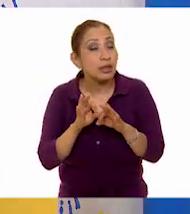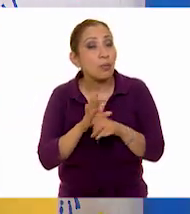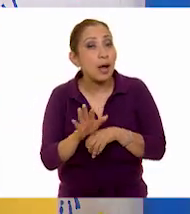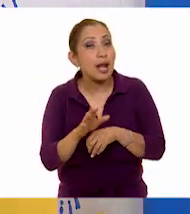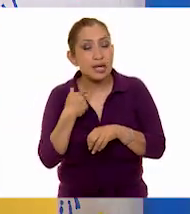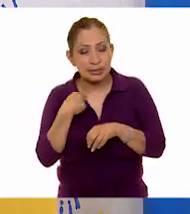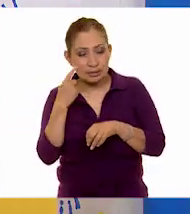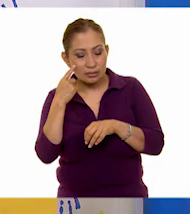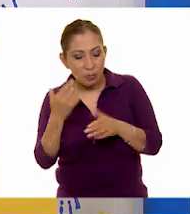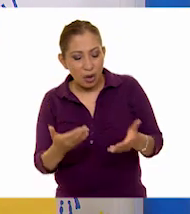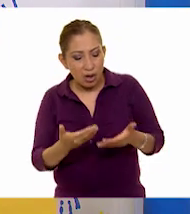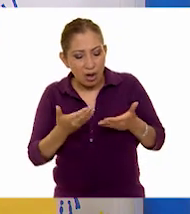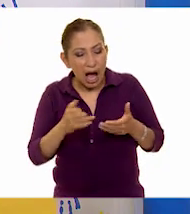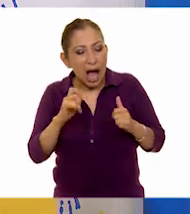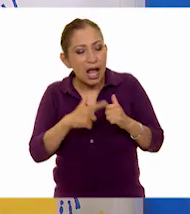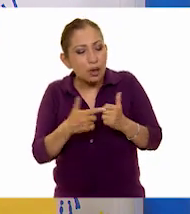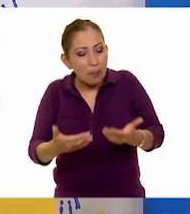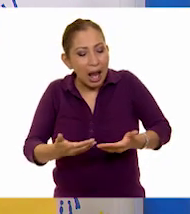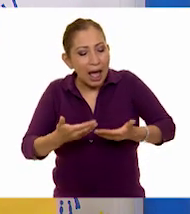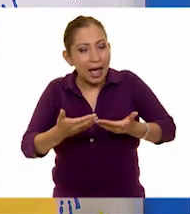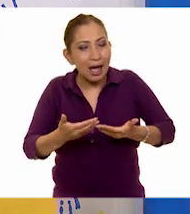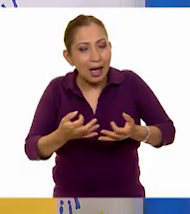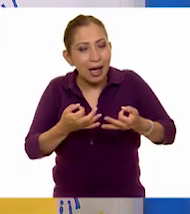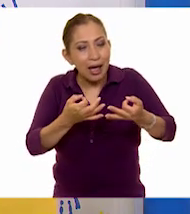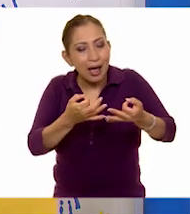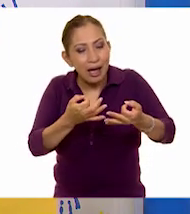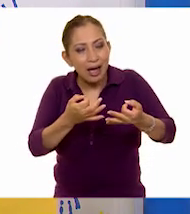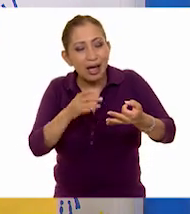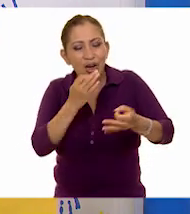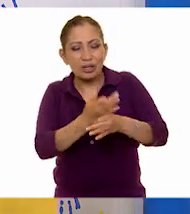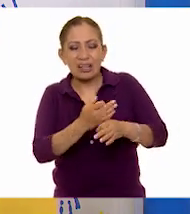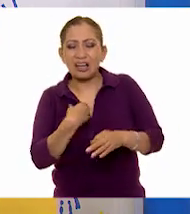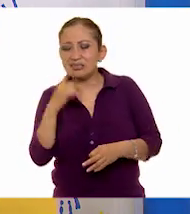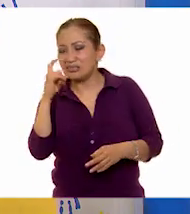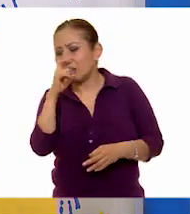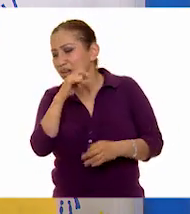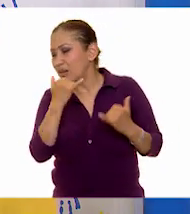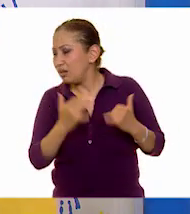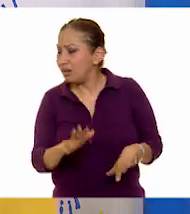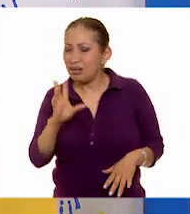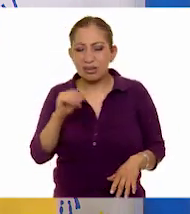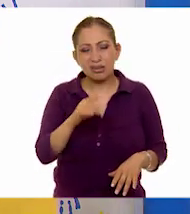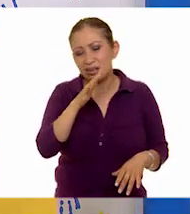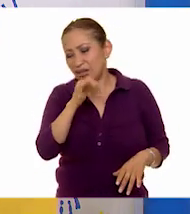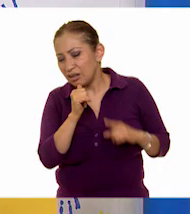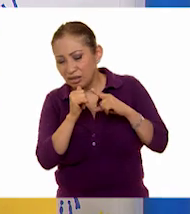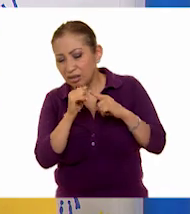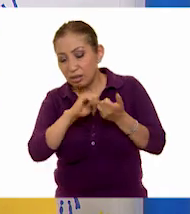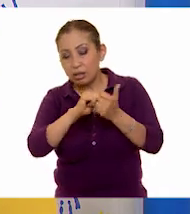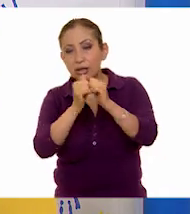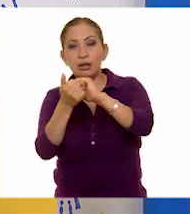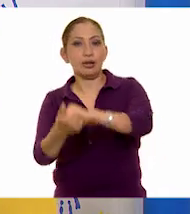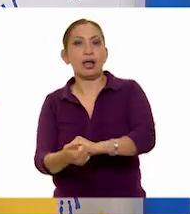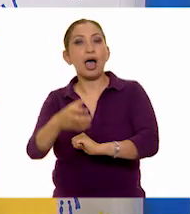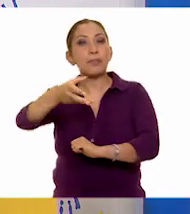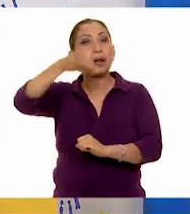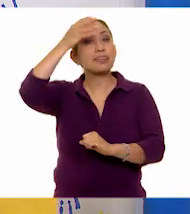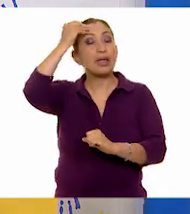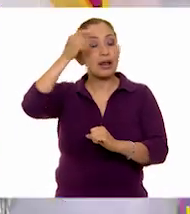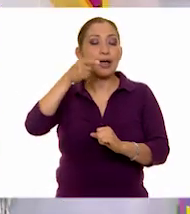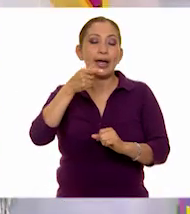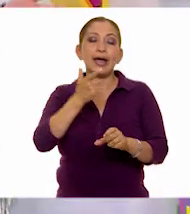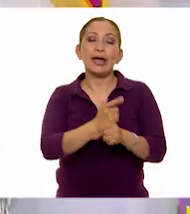más razones para seguir adelante y transformar ese momento que parecía difícil en un